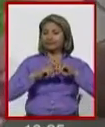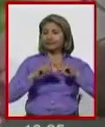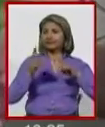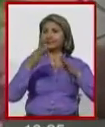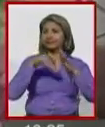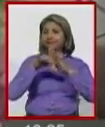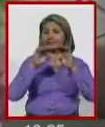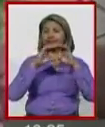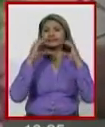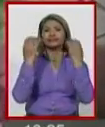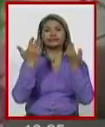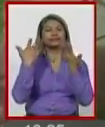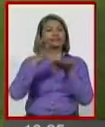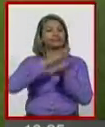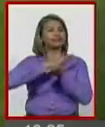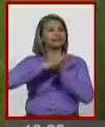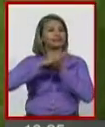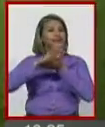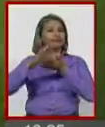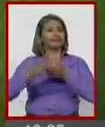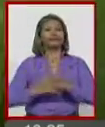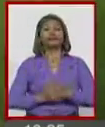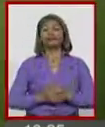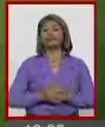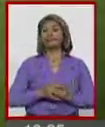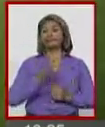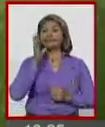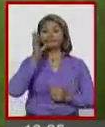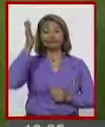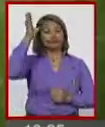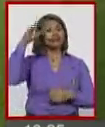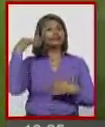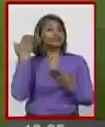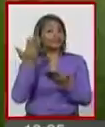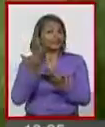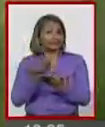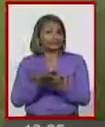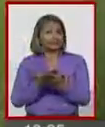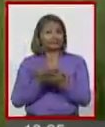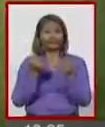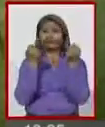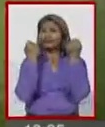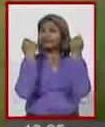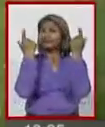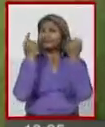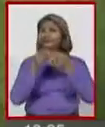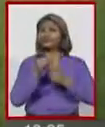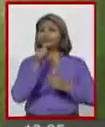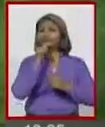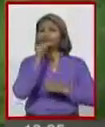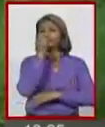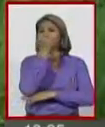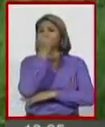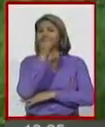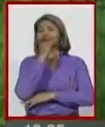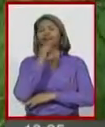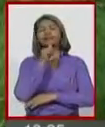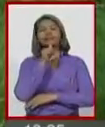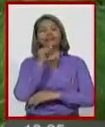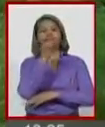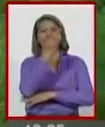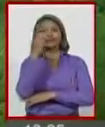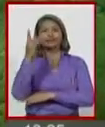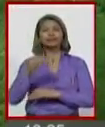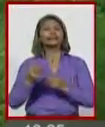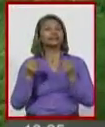sí, entramos a clase y siempre está todo limpio. Los progenitores de los estudiantes que hoy llegaron a este colegio se vieron sorprendidos con la altura de la hierba en el patio, piden a